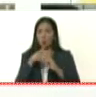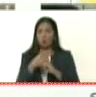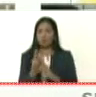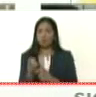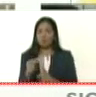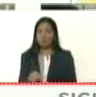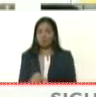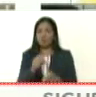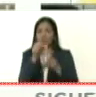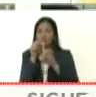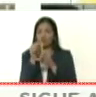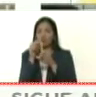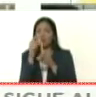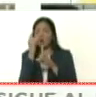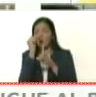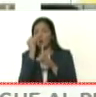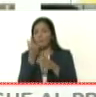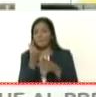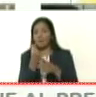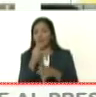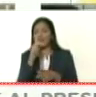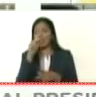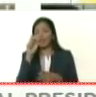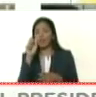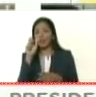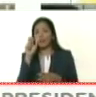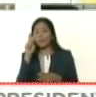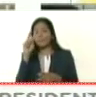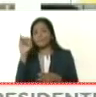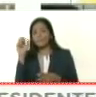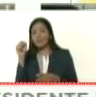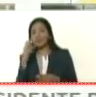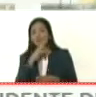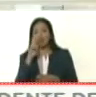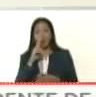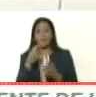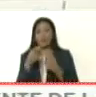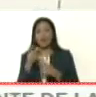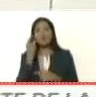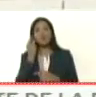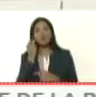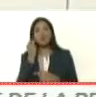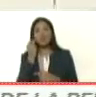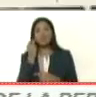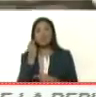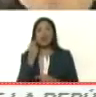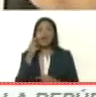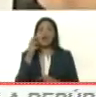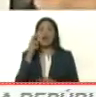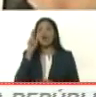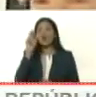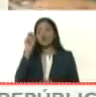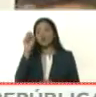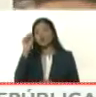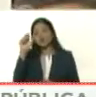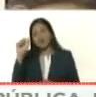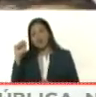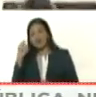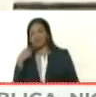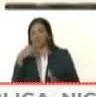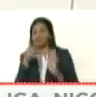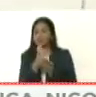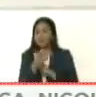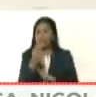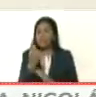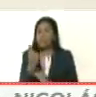a este señor Kevin Rojas y nombra a la señora Rosana Barrera. Rosana Barrera